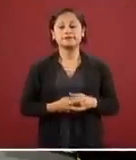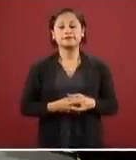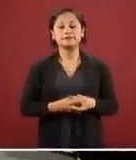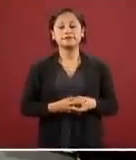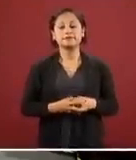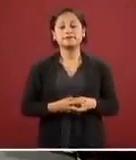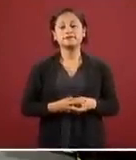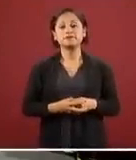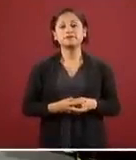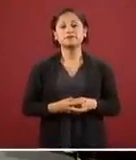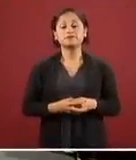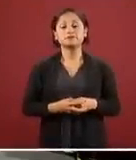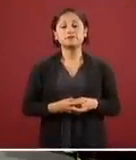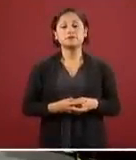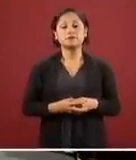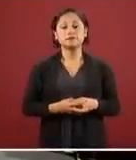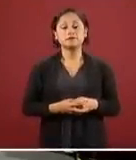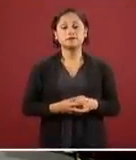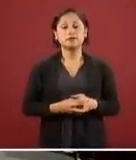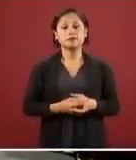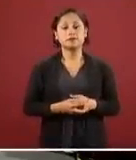No puede uno